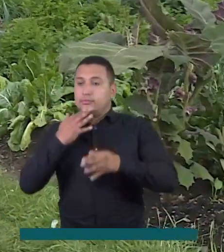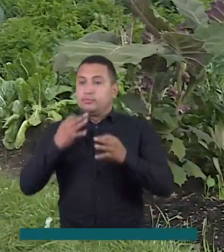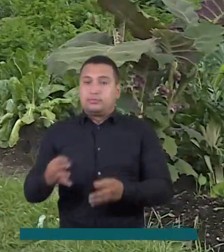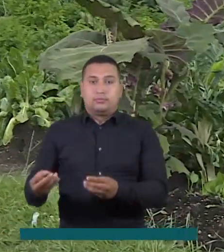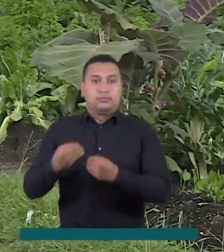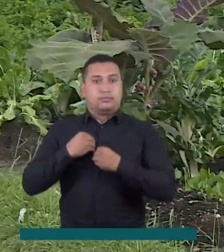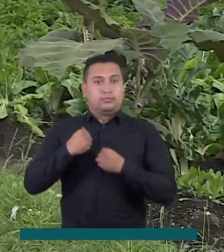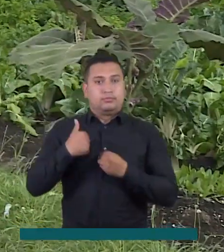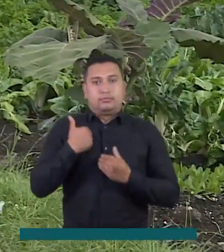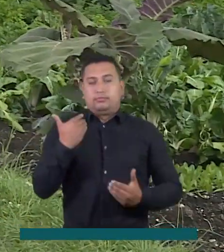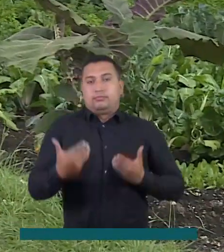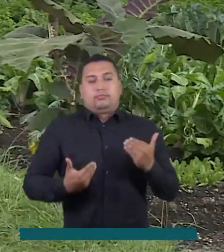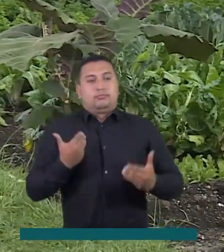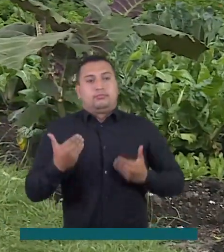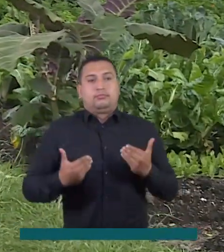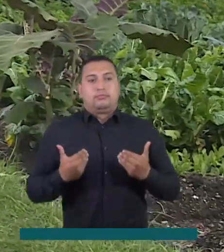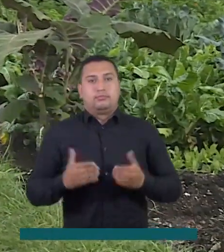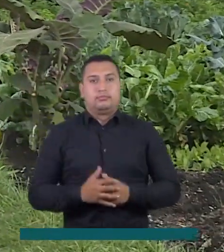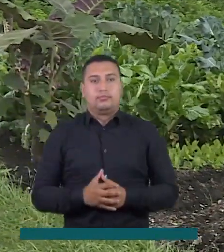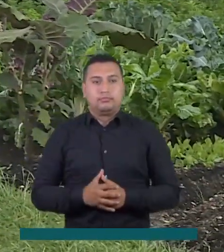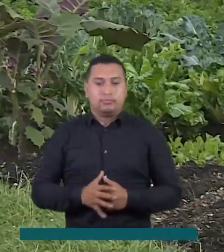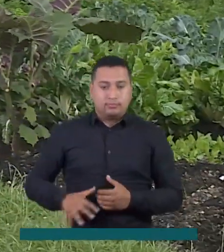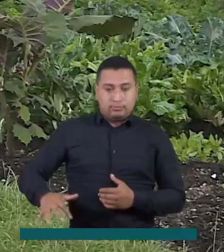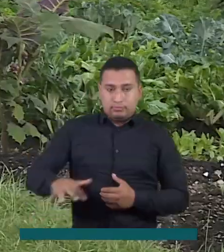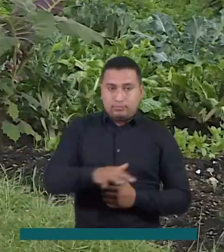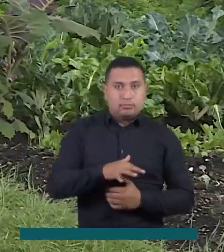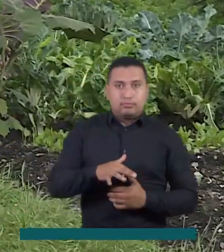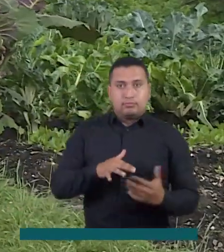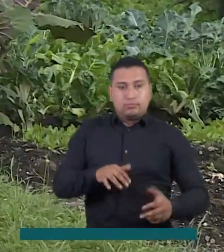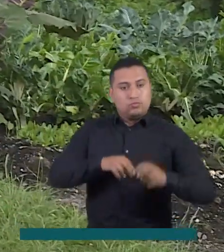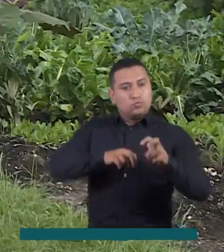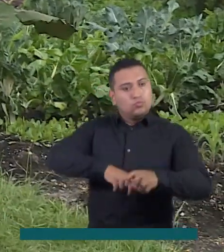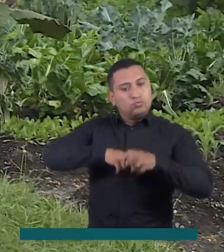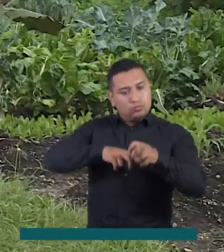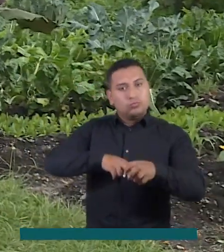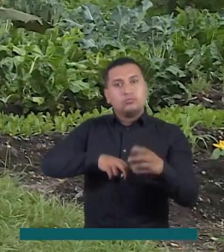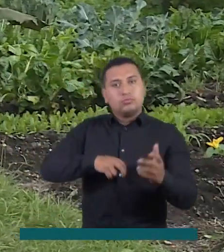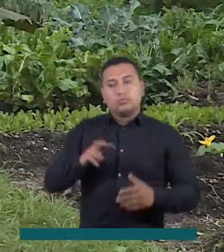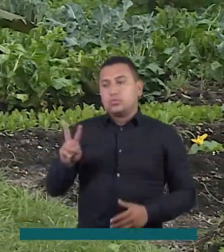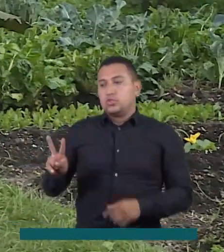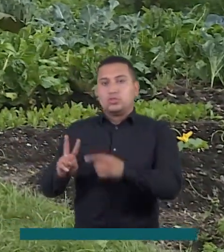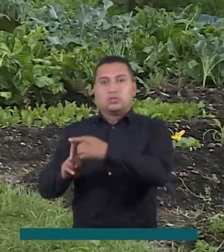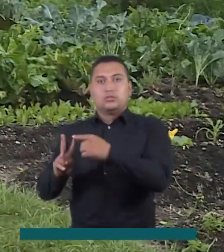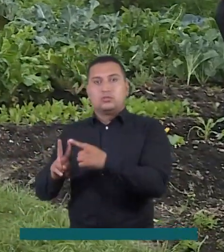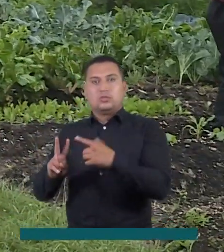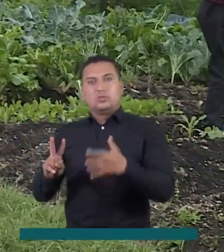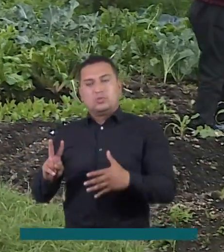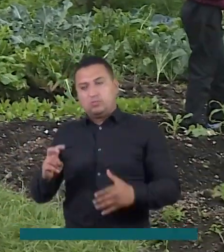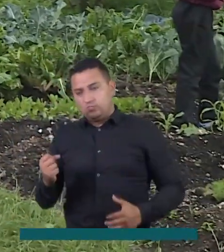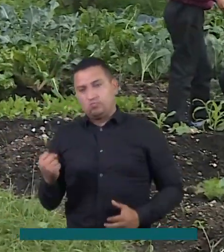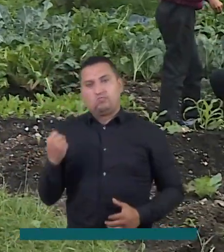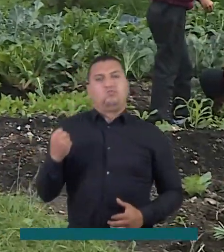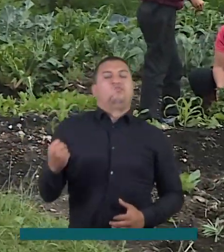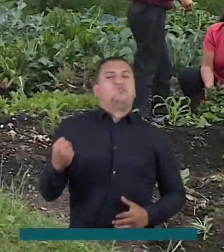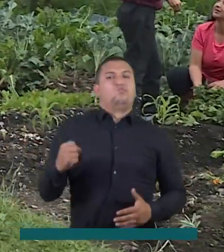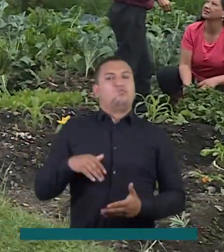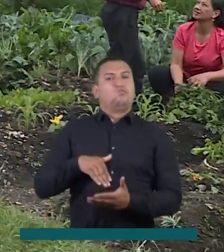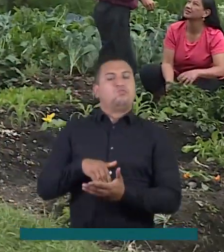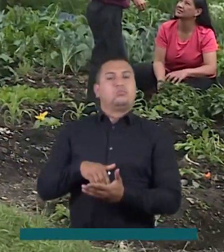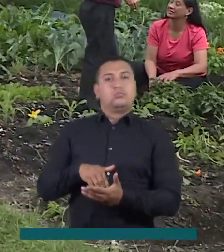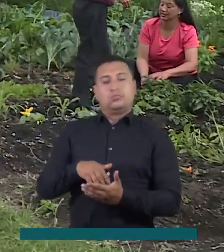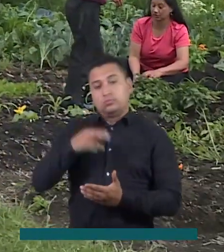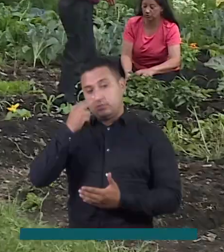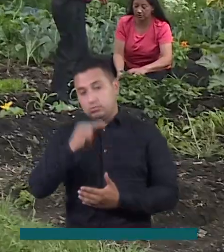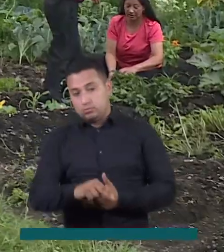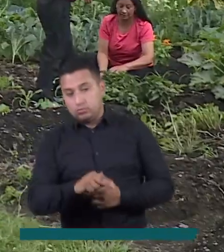Esta es una de las huertas de dos mujeres guerreras, que con el apoyo de sus hijos con discapacidad, logran cultivar y cosechar